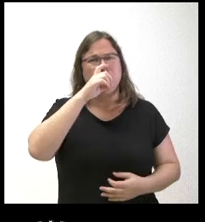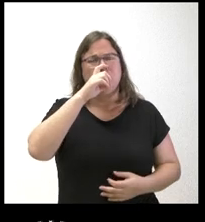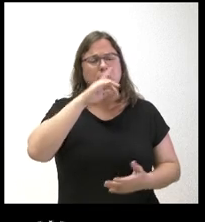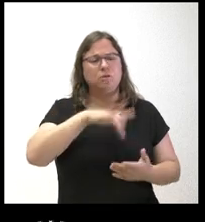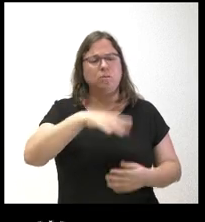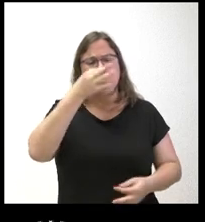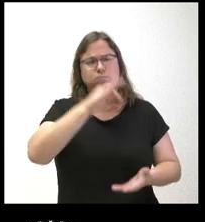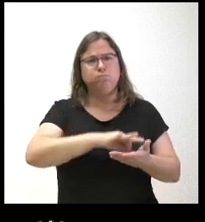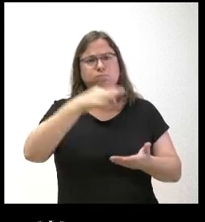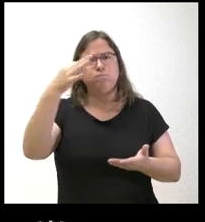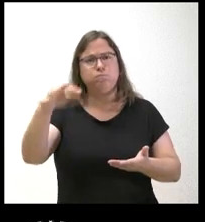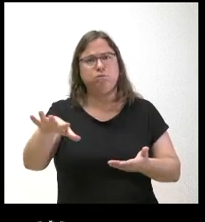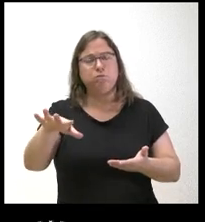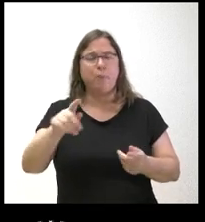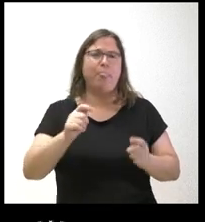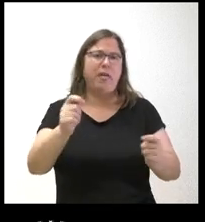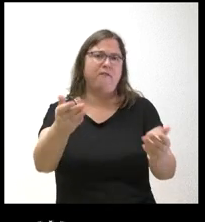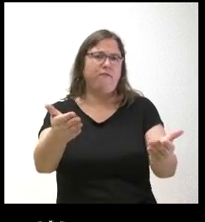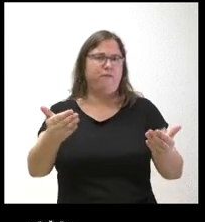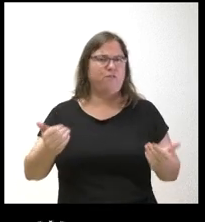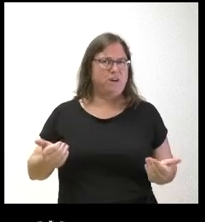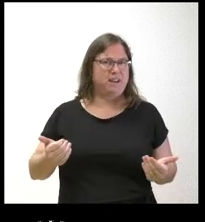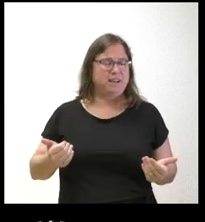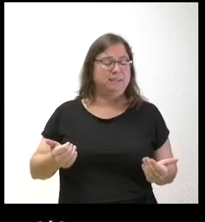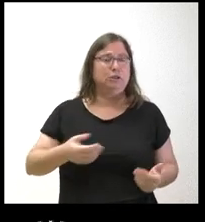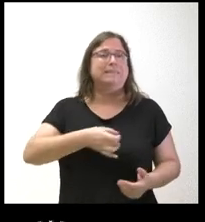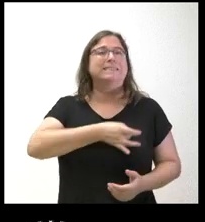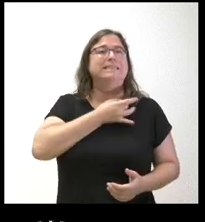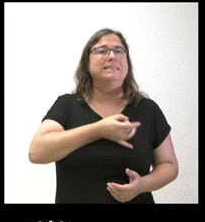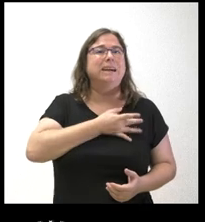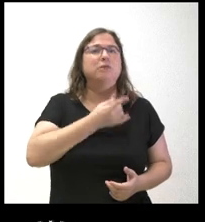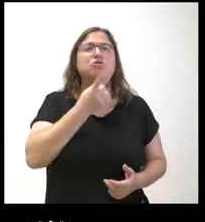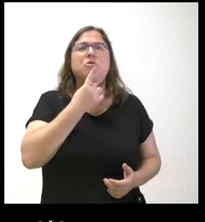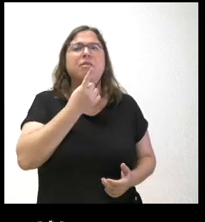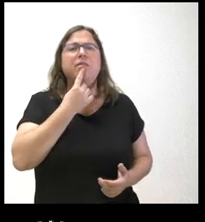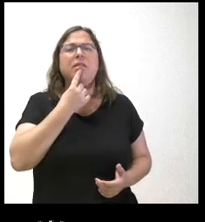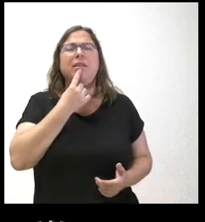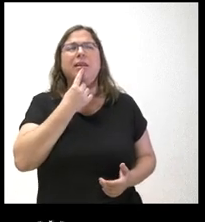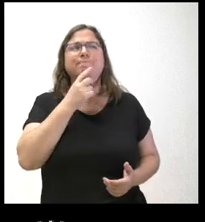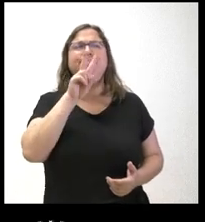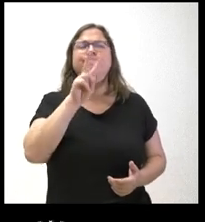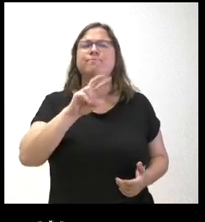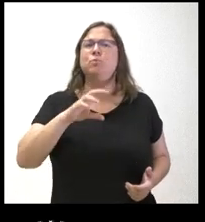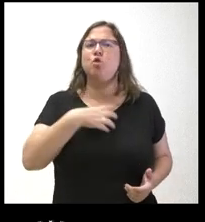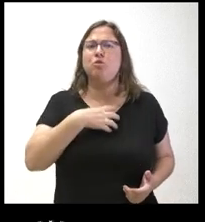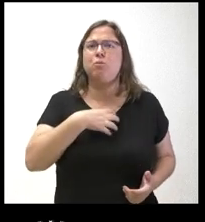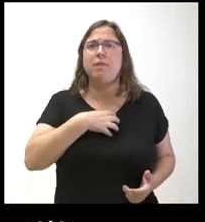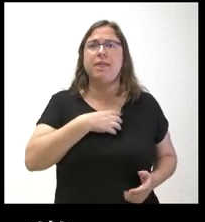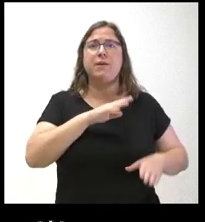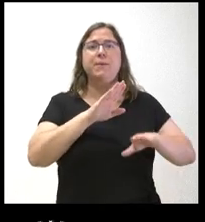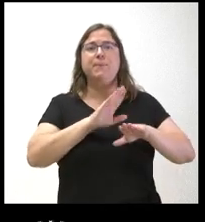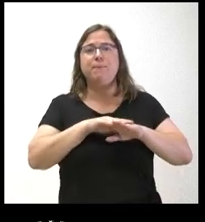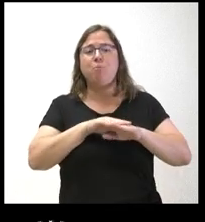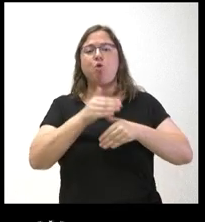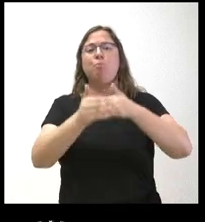o la retiraban las atribuciones o similar Entonces los sindicatos hablaban de que eso no era posible porque no se había realizado